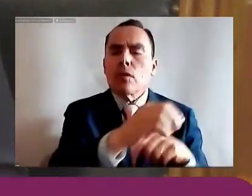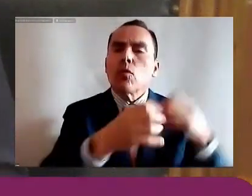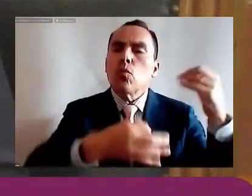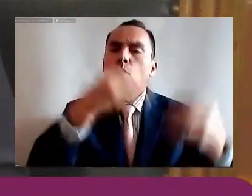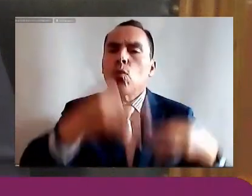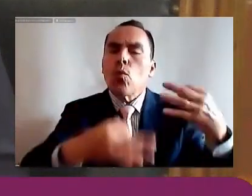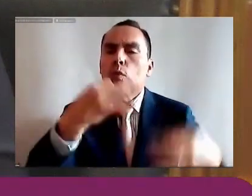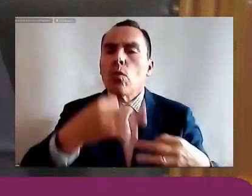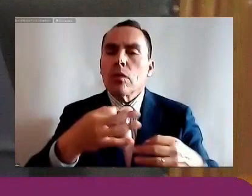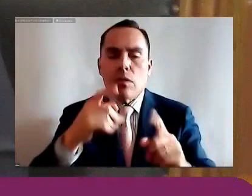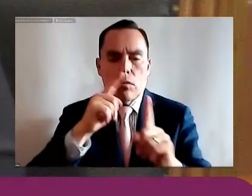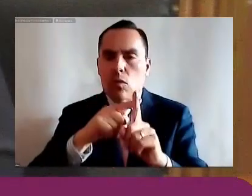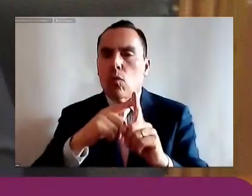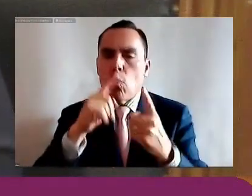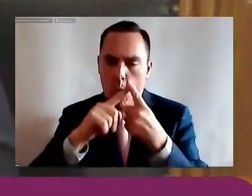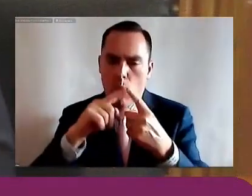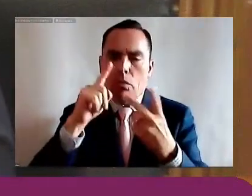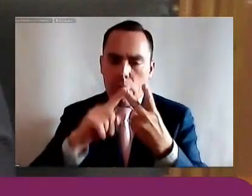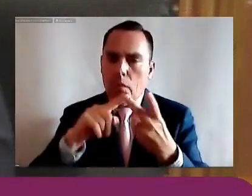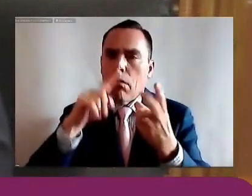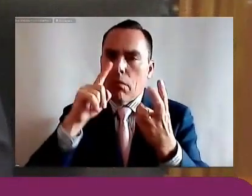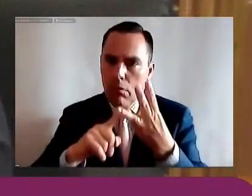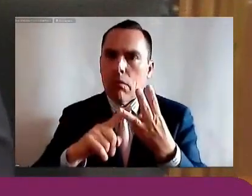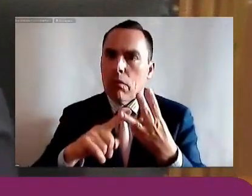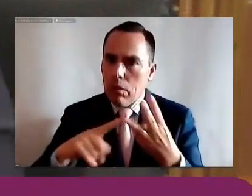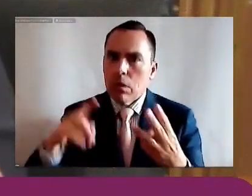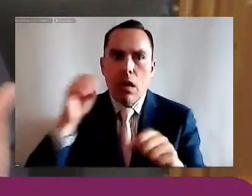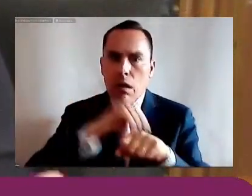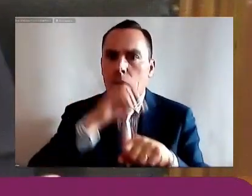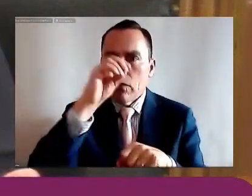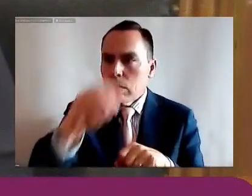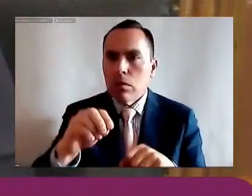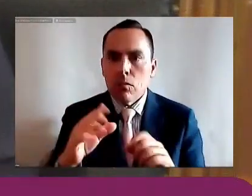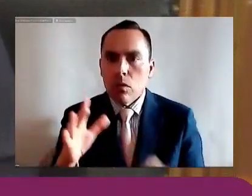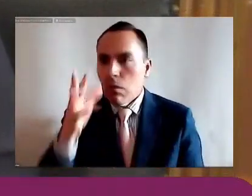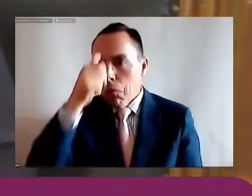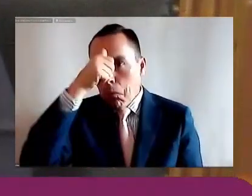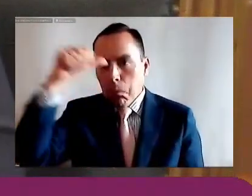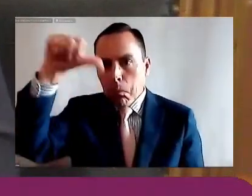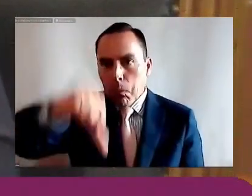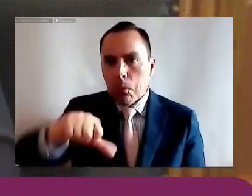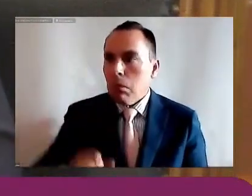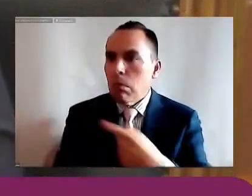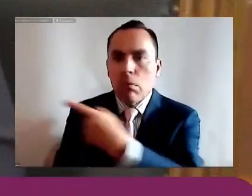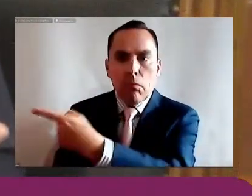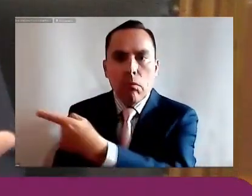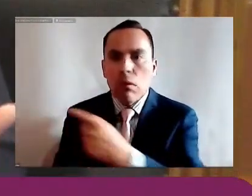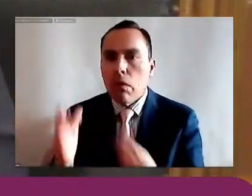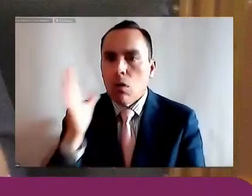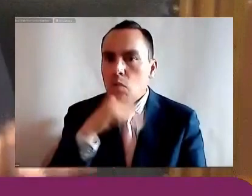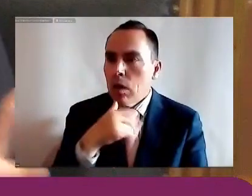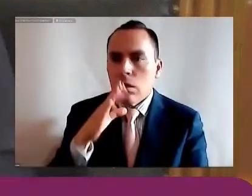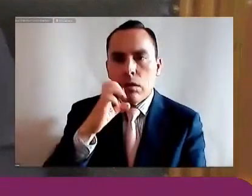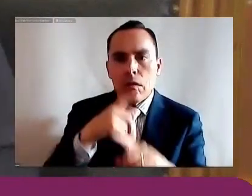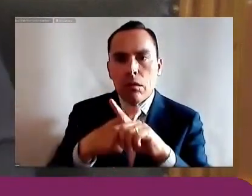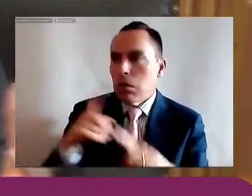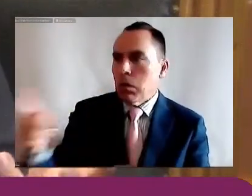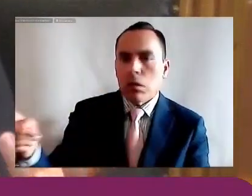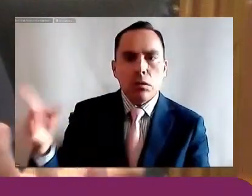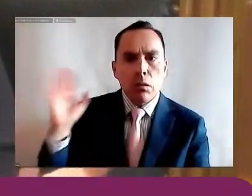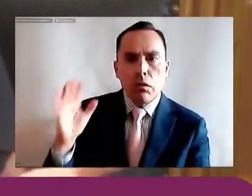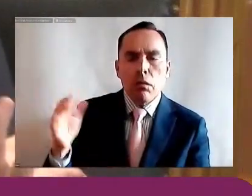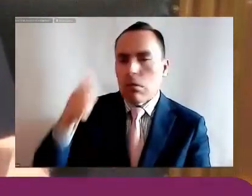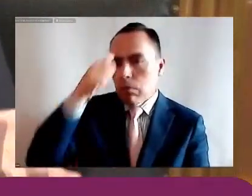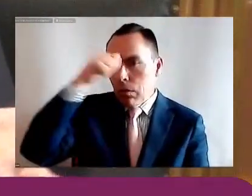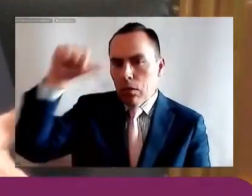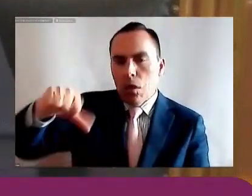violencia intrafamiliar y finalmente no es condenada, no es condenado el, la expareja, el excónyuge, bueno, en este caso el excónyuge,